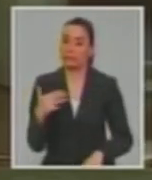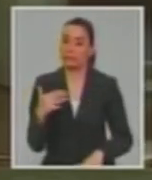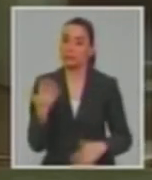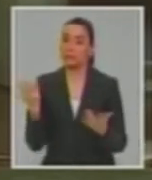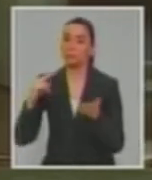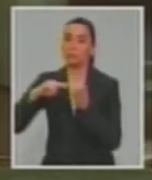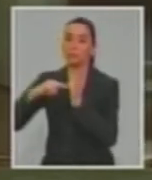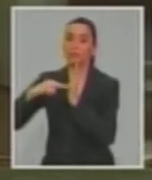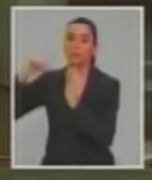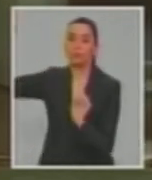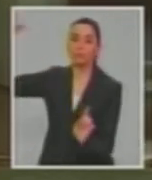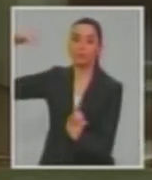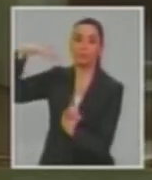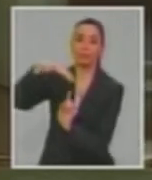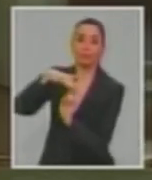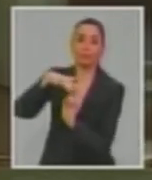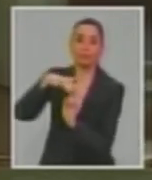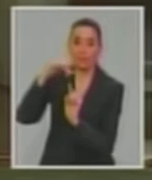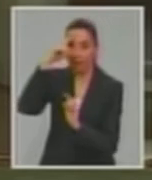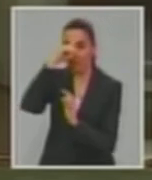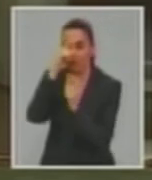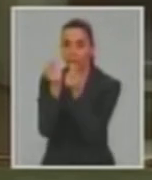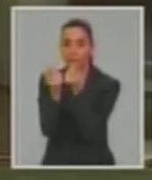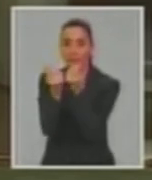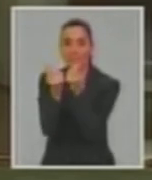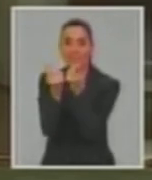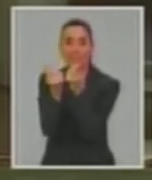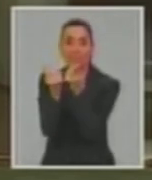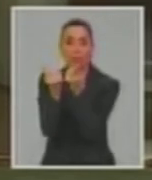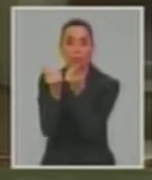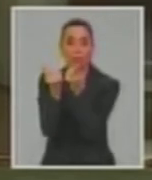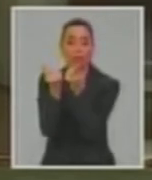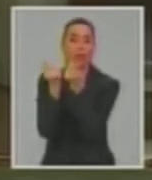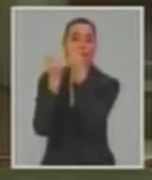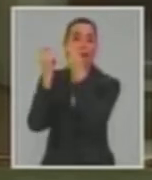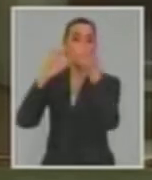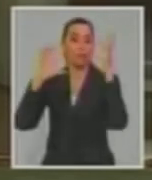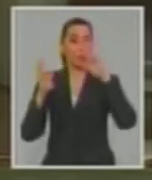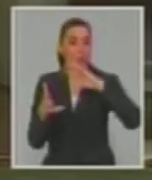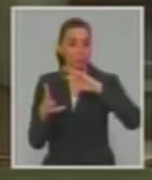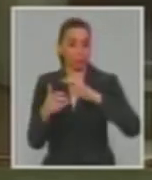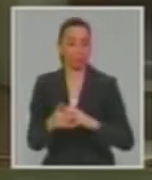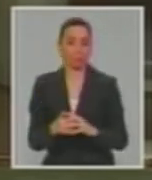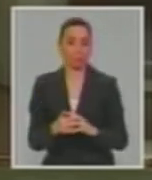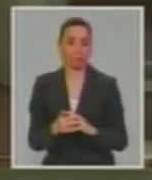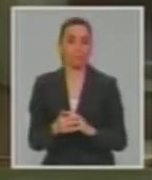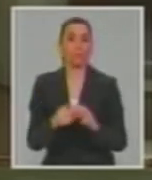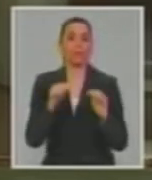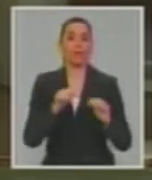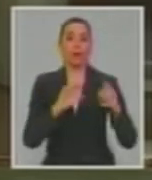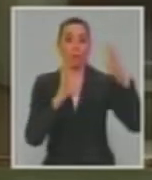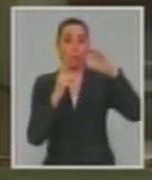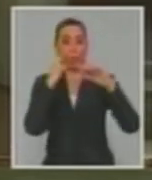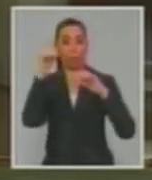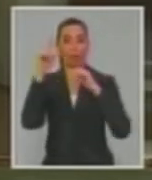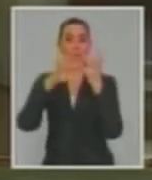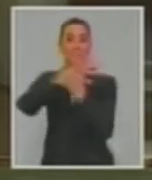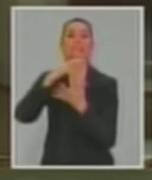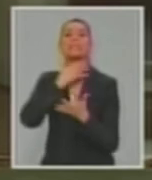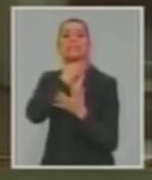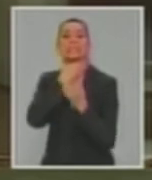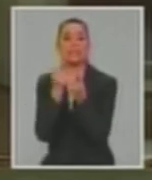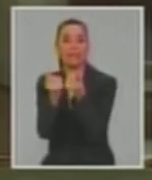las consecuencias de esta difícil situación de la economía mundial. Y en medio de este mundo en crisis,